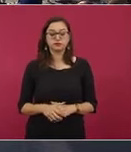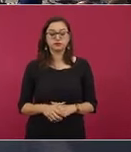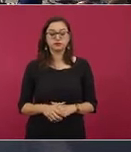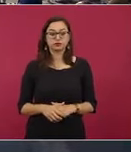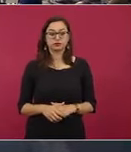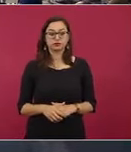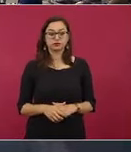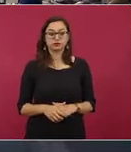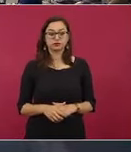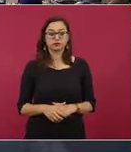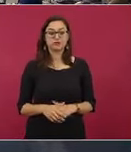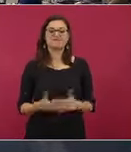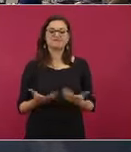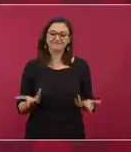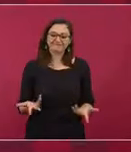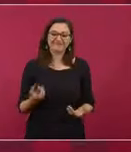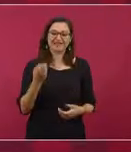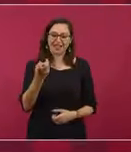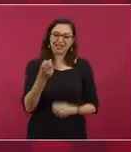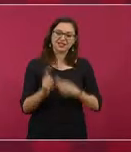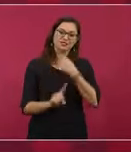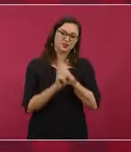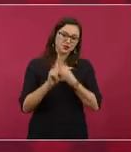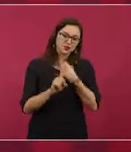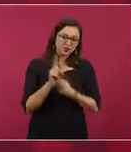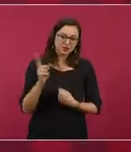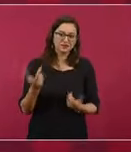Ah, sí, ese es el problema. O sea,